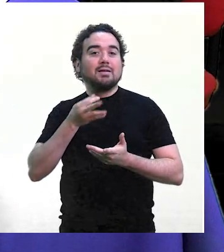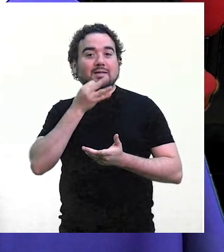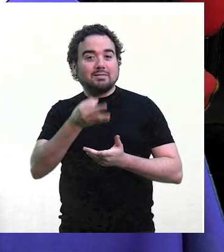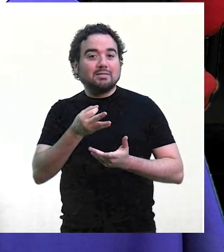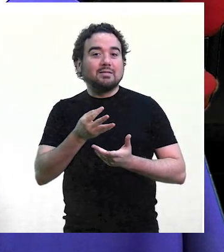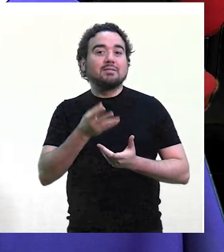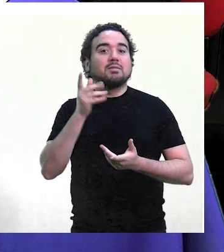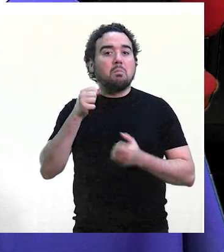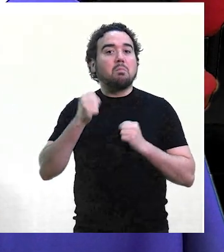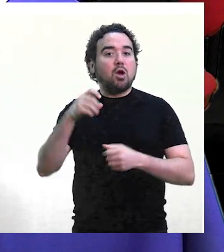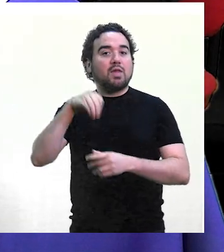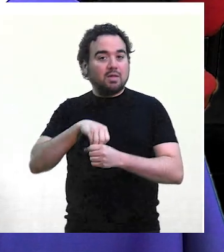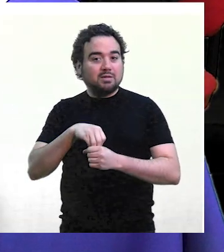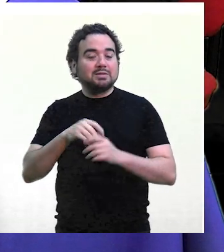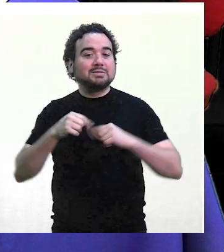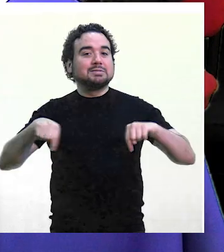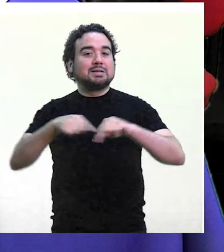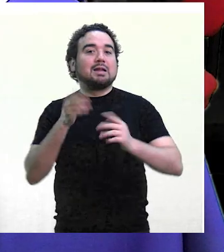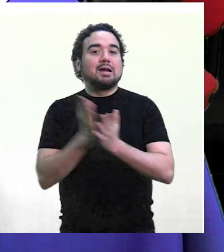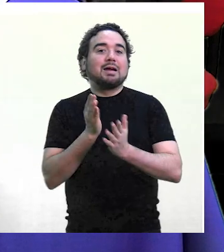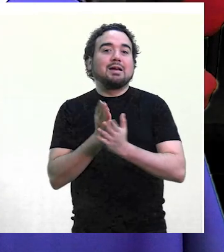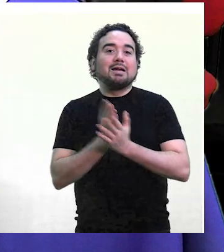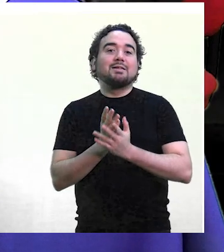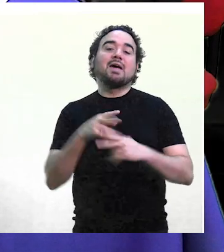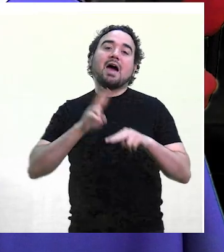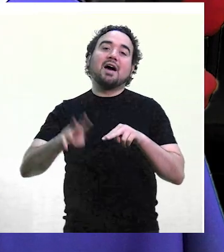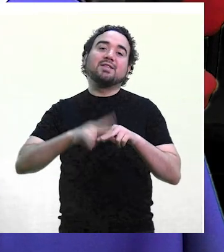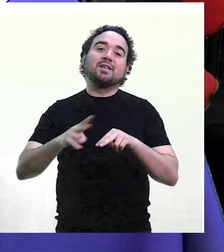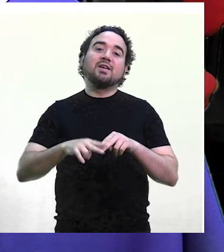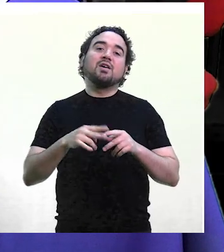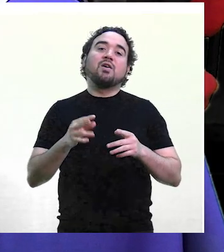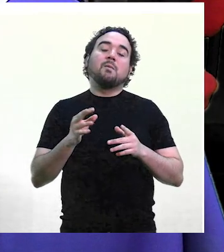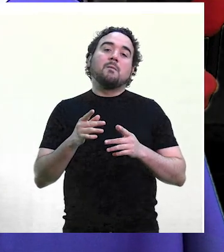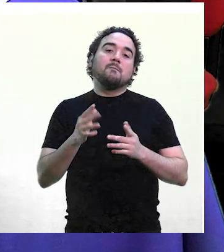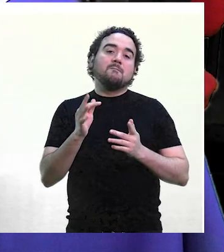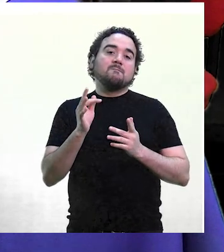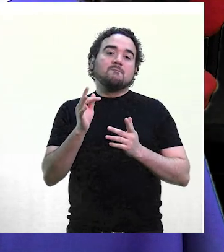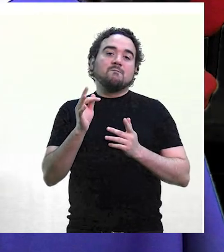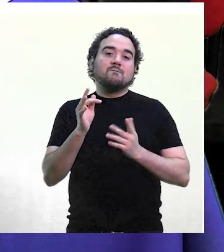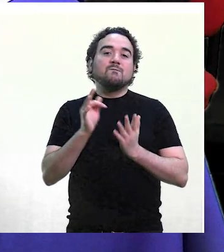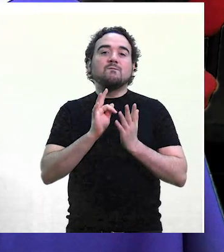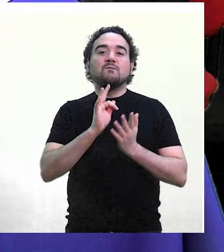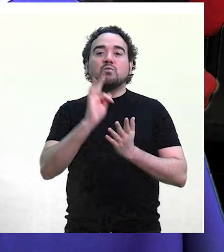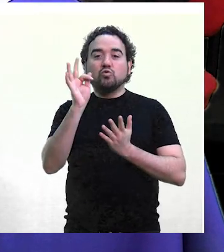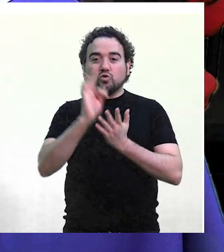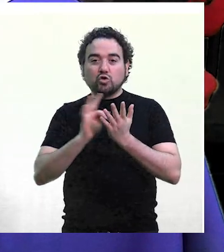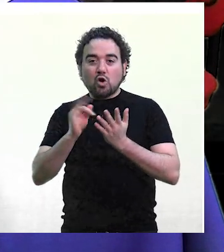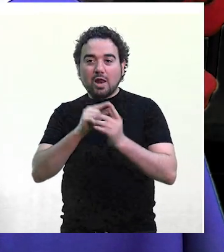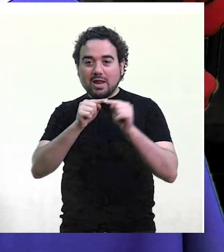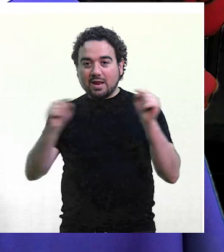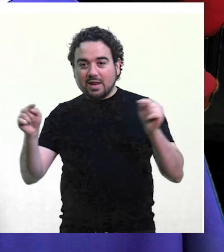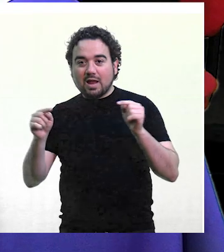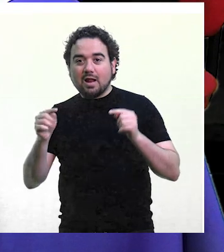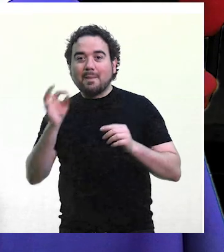es una historia ficticia, pero de una niña que pudo estar en esta sala de clase, donde trabaja con la función lineal, previamente con razones